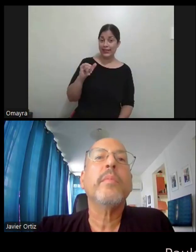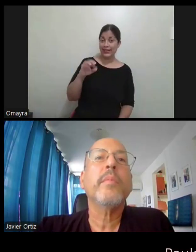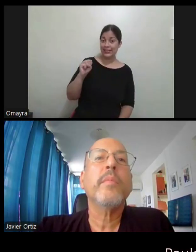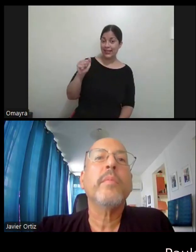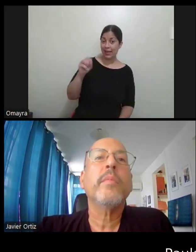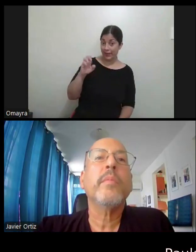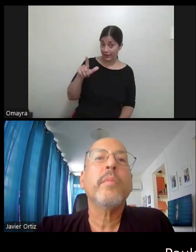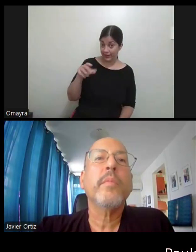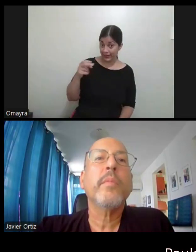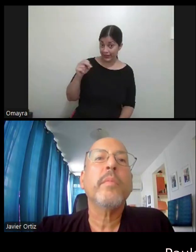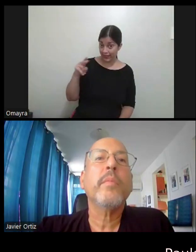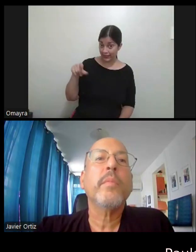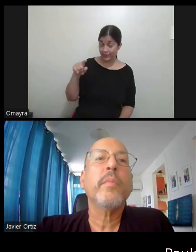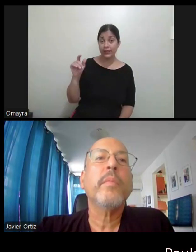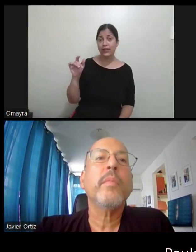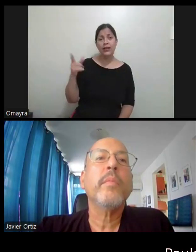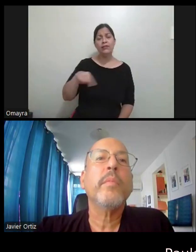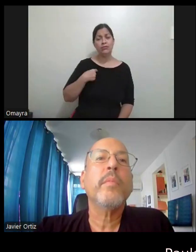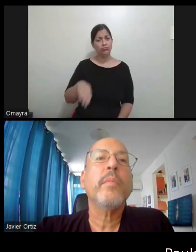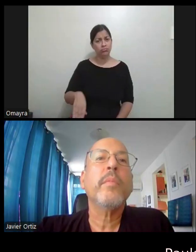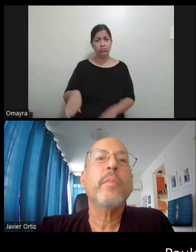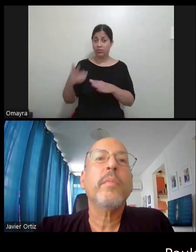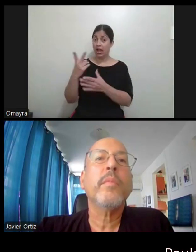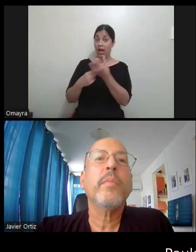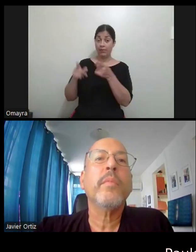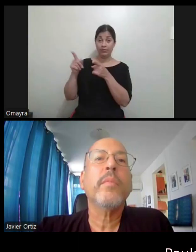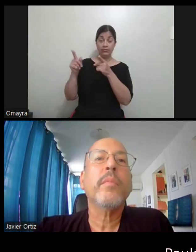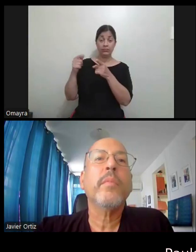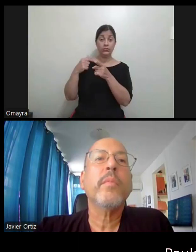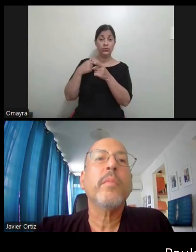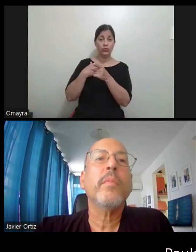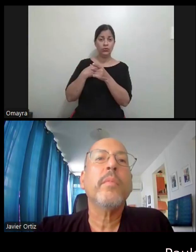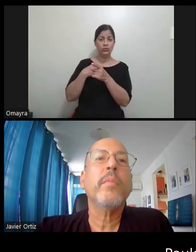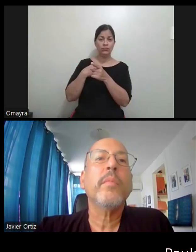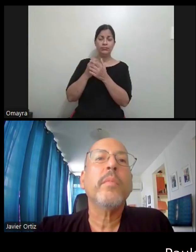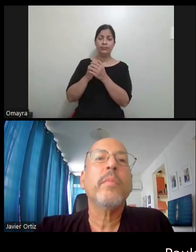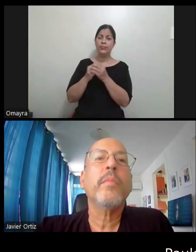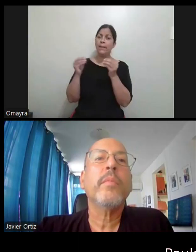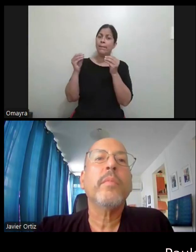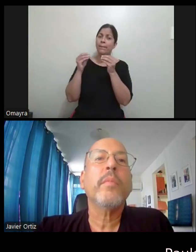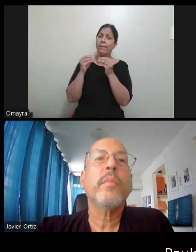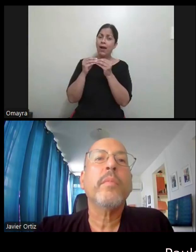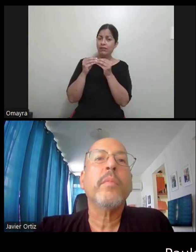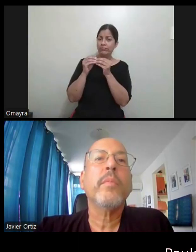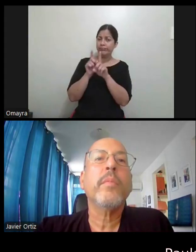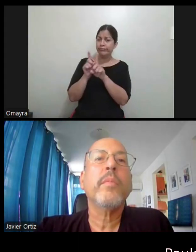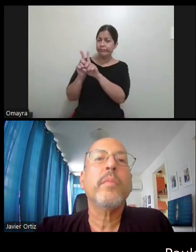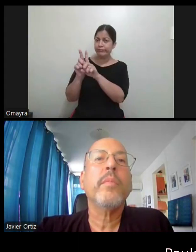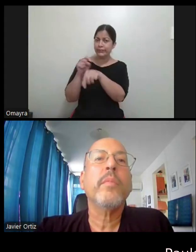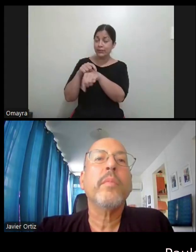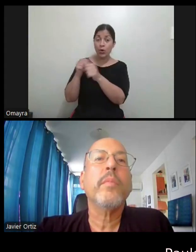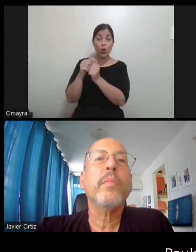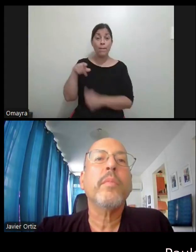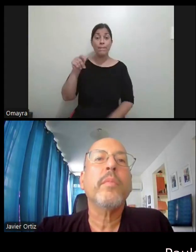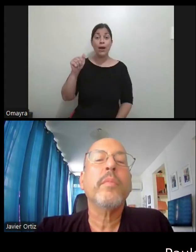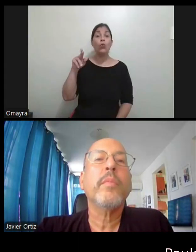y me criaron, de hecho, de las 2, con quien más estuve fue con Paula, porque